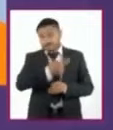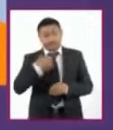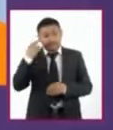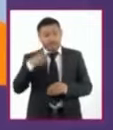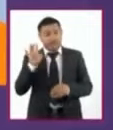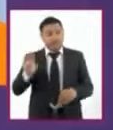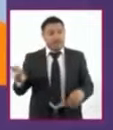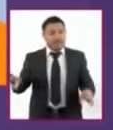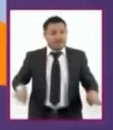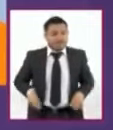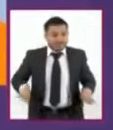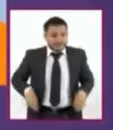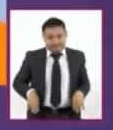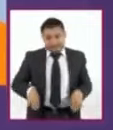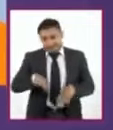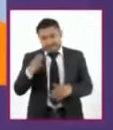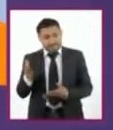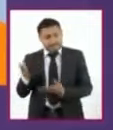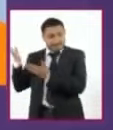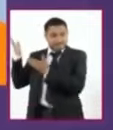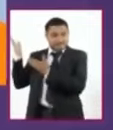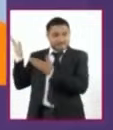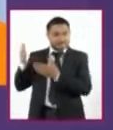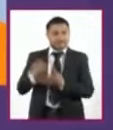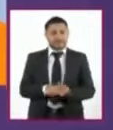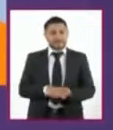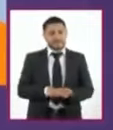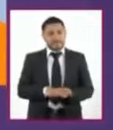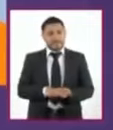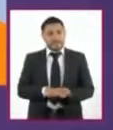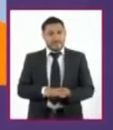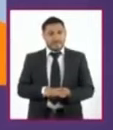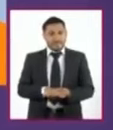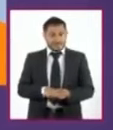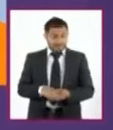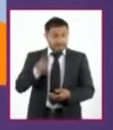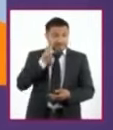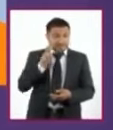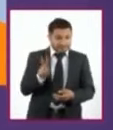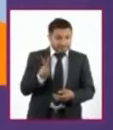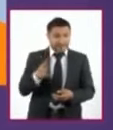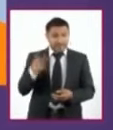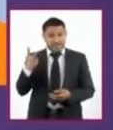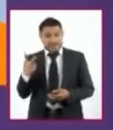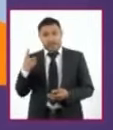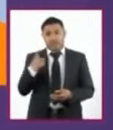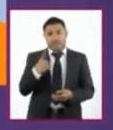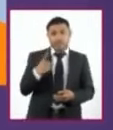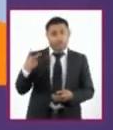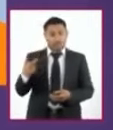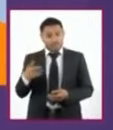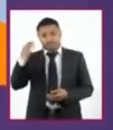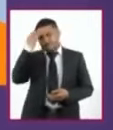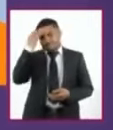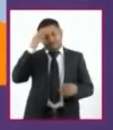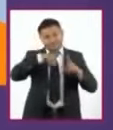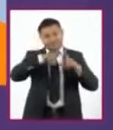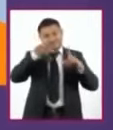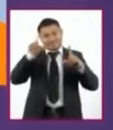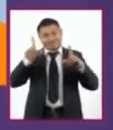siguientes imágenes. ¿Qué notan? Lo primero que notamos es que son dos imágenes muy conocidas en todo